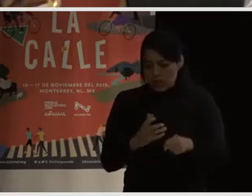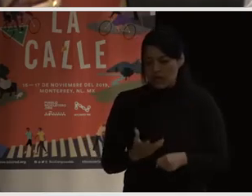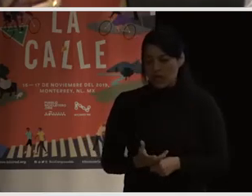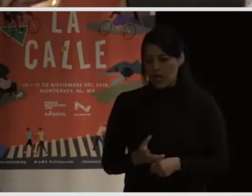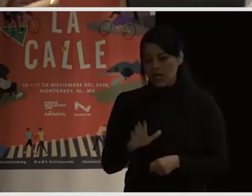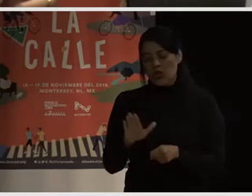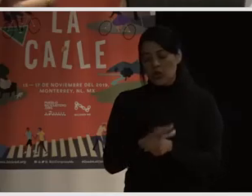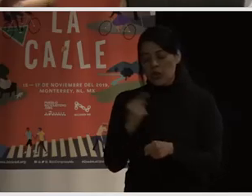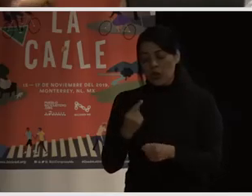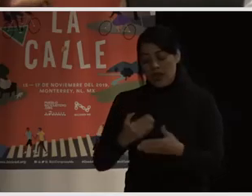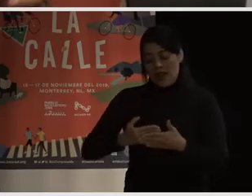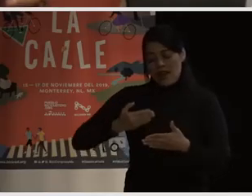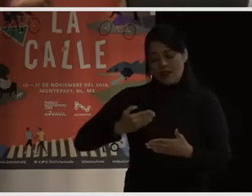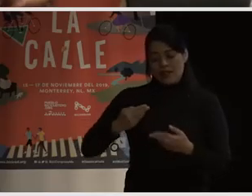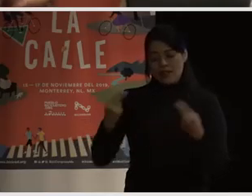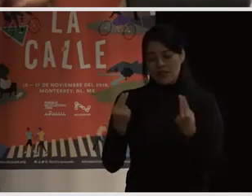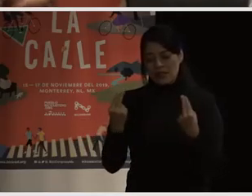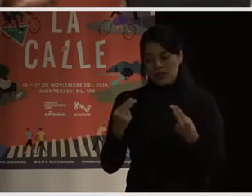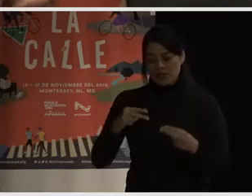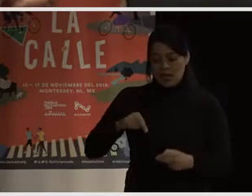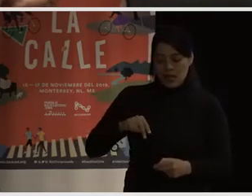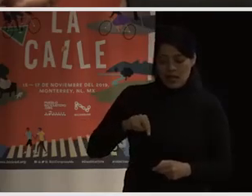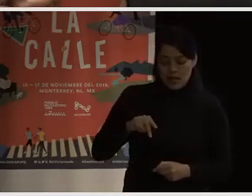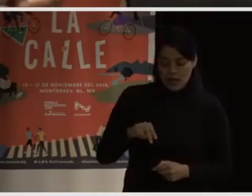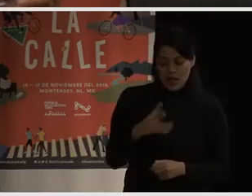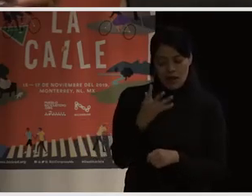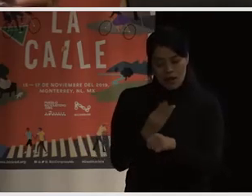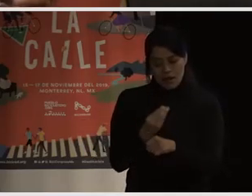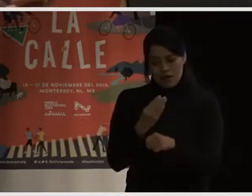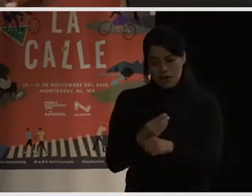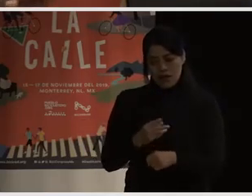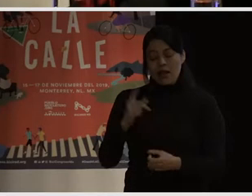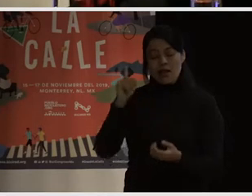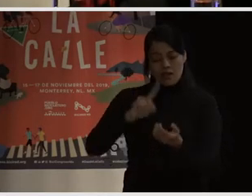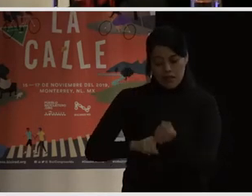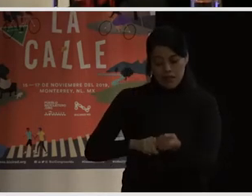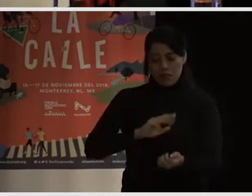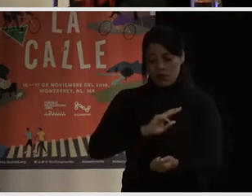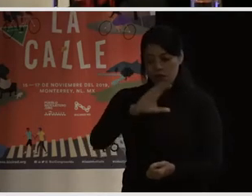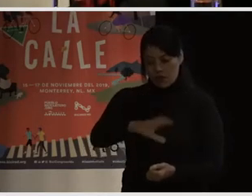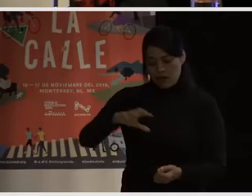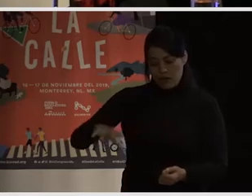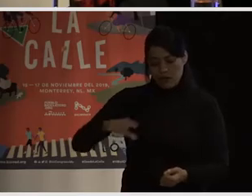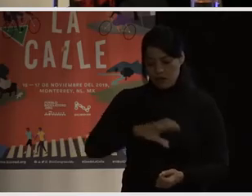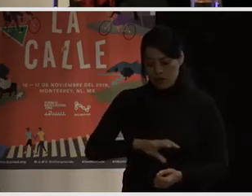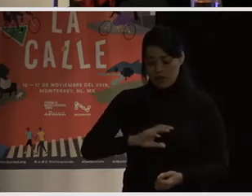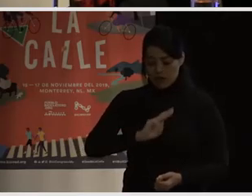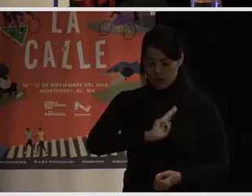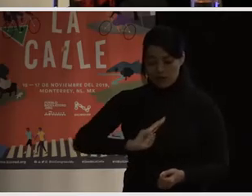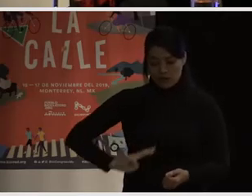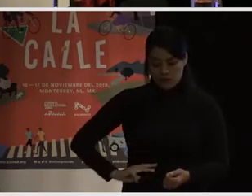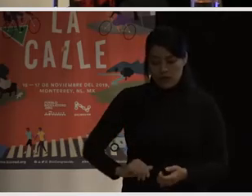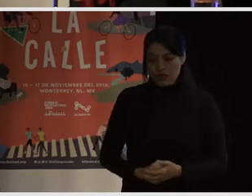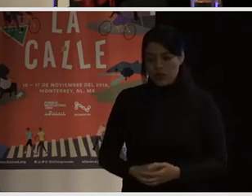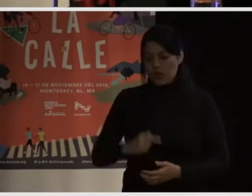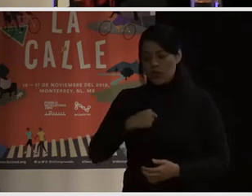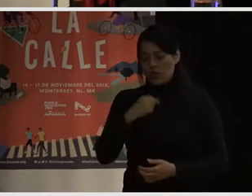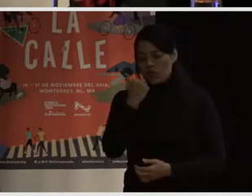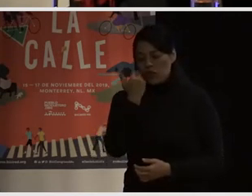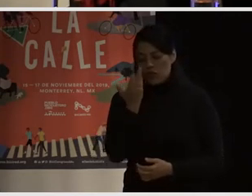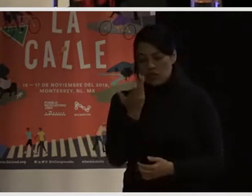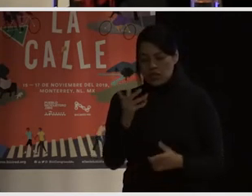resolver un tema peatonal muy muy importante en nuestros municipios entonces yo quisiera por